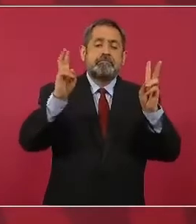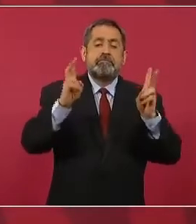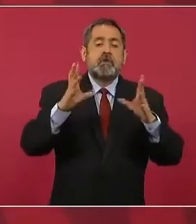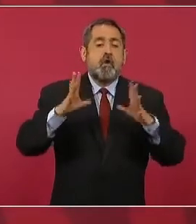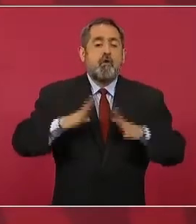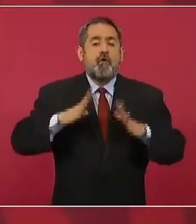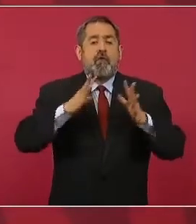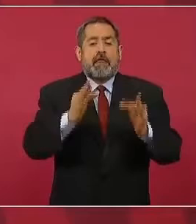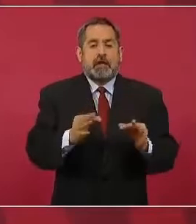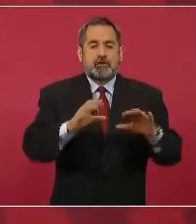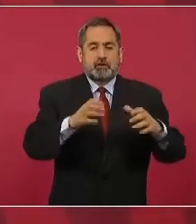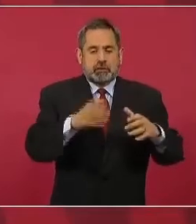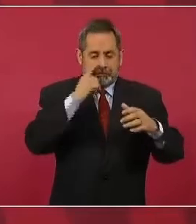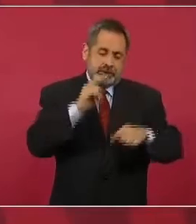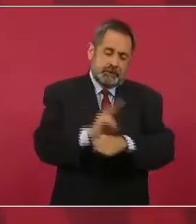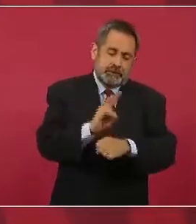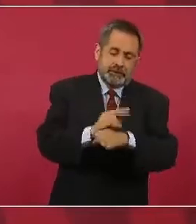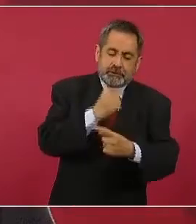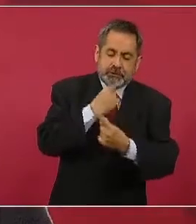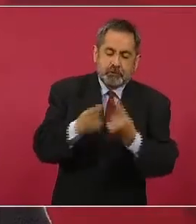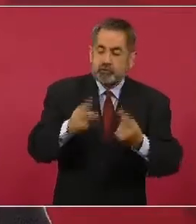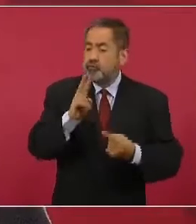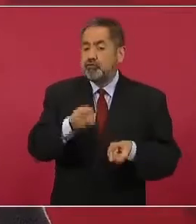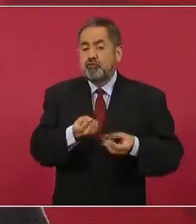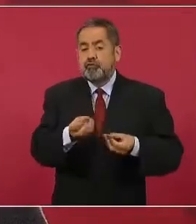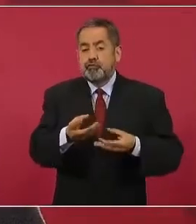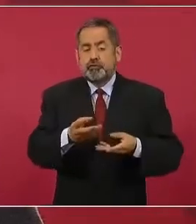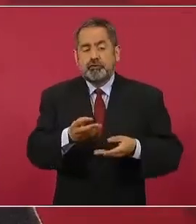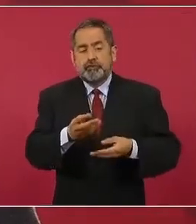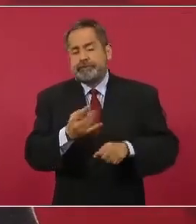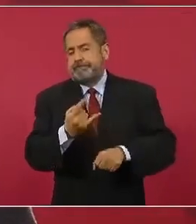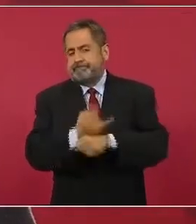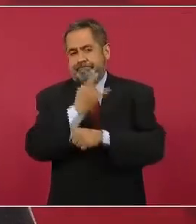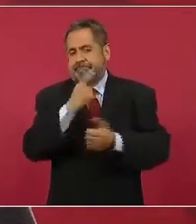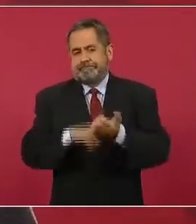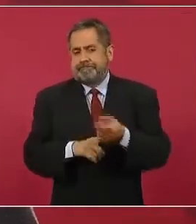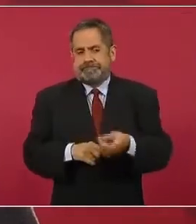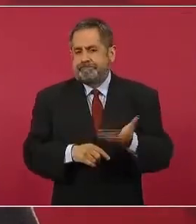pero como un mecanismo para